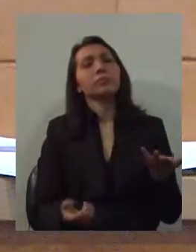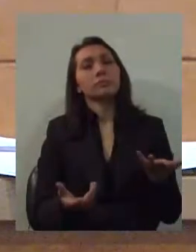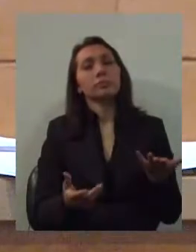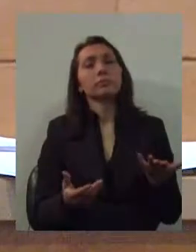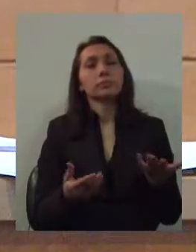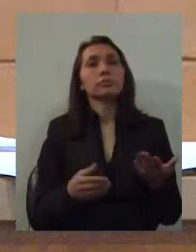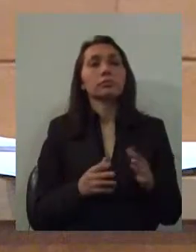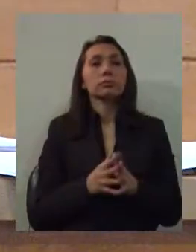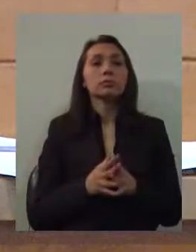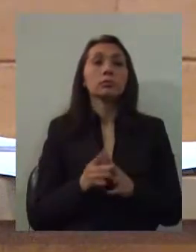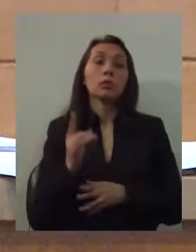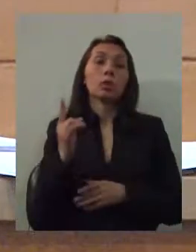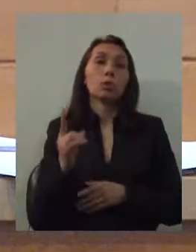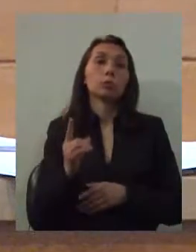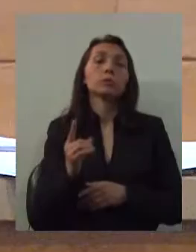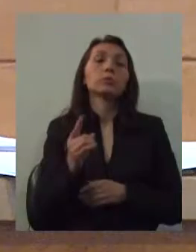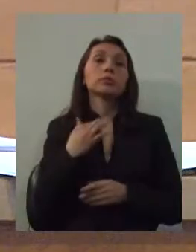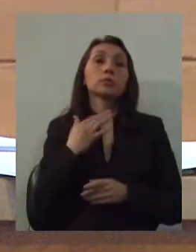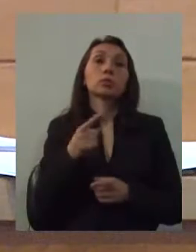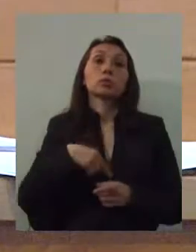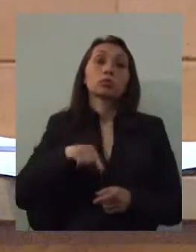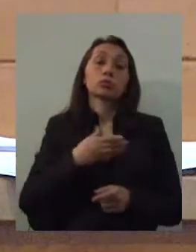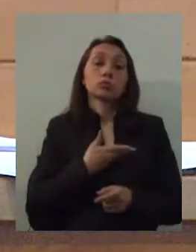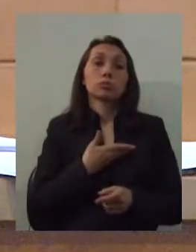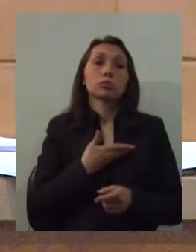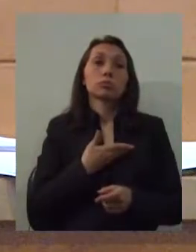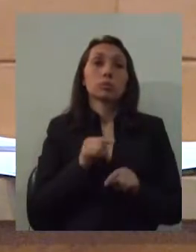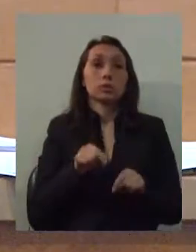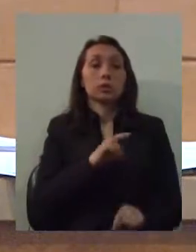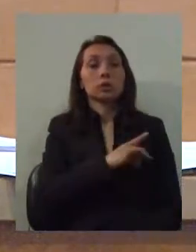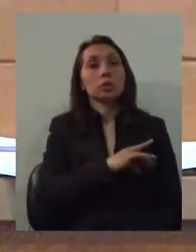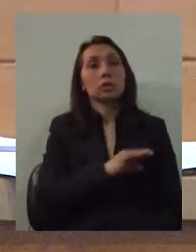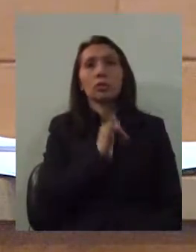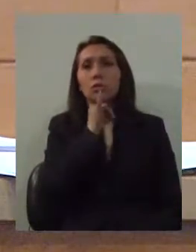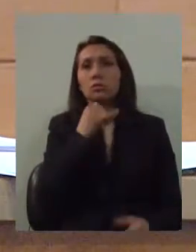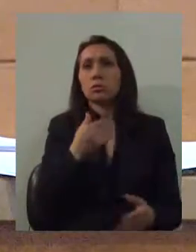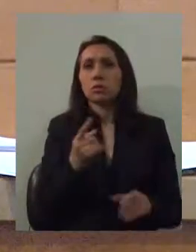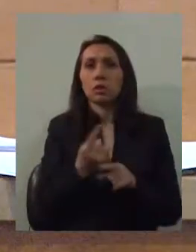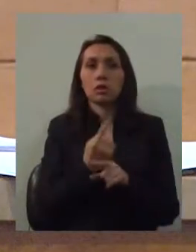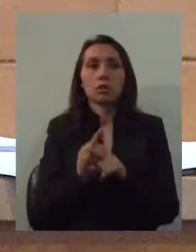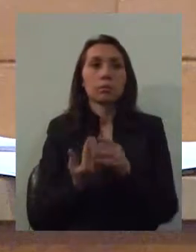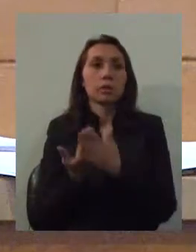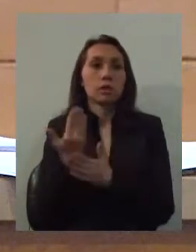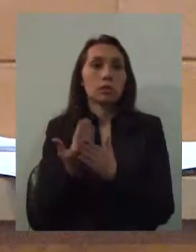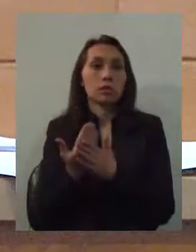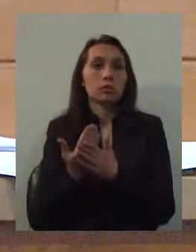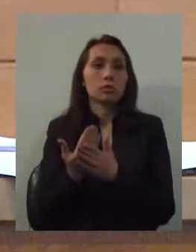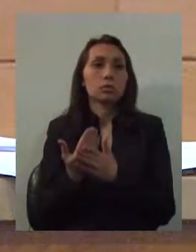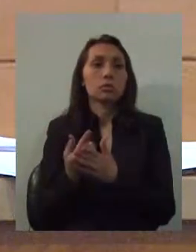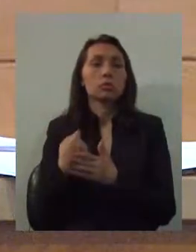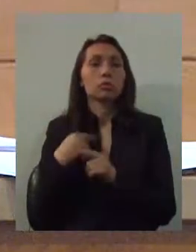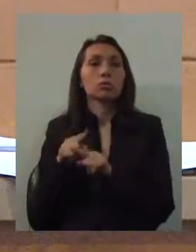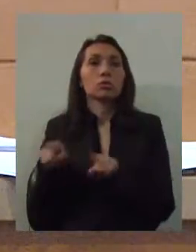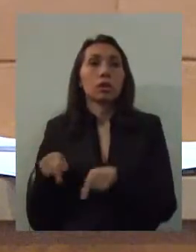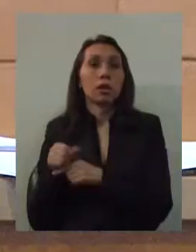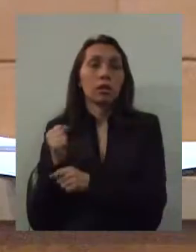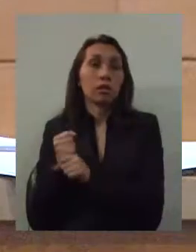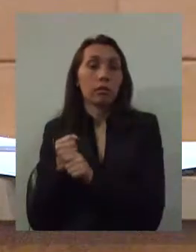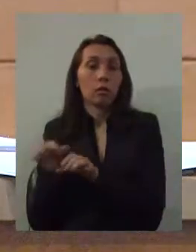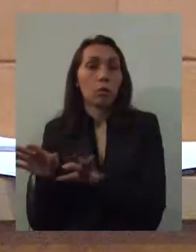varios aspectos. Uno es que nosotros estamos en Chile, no sé si lo conversaron en la mañana, yo estaba en sala